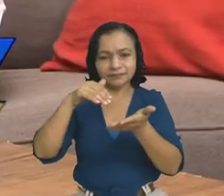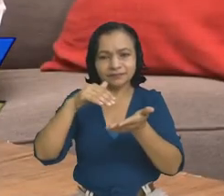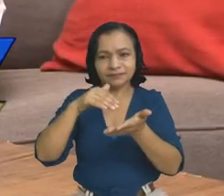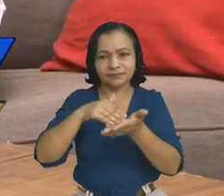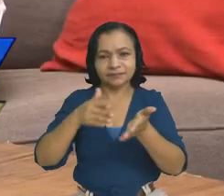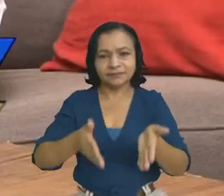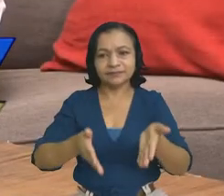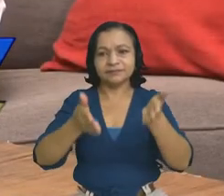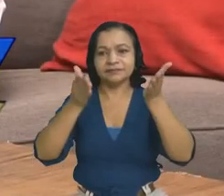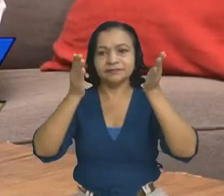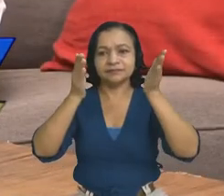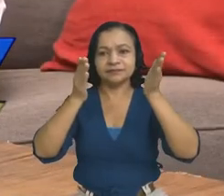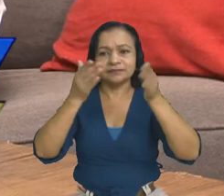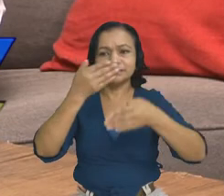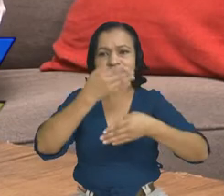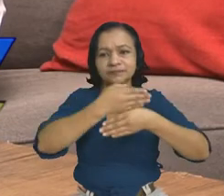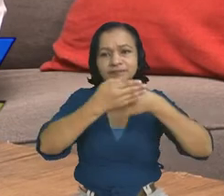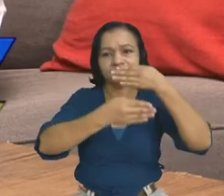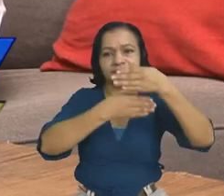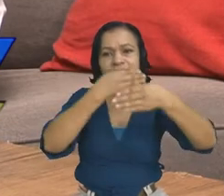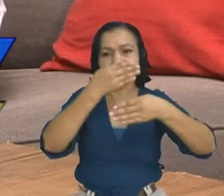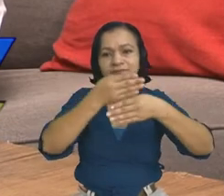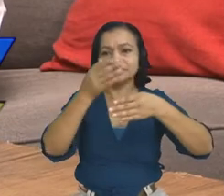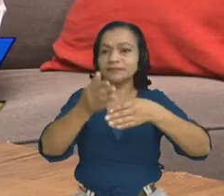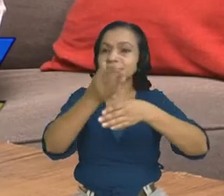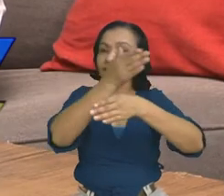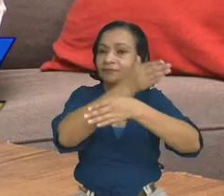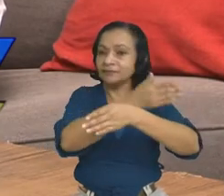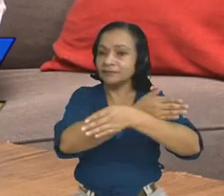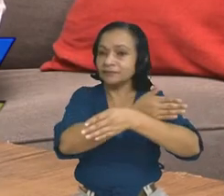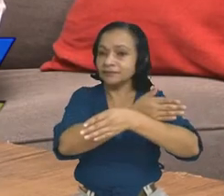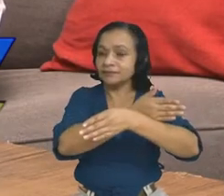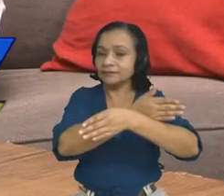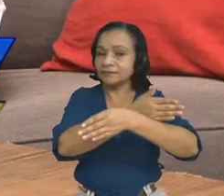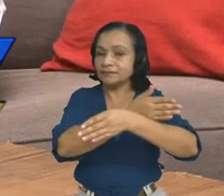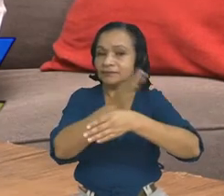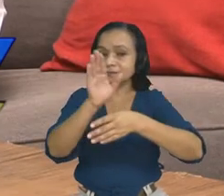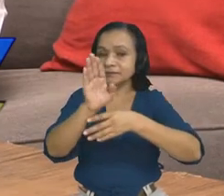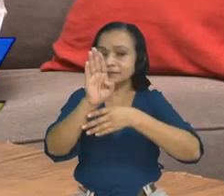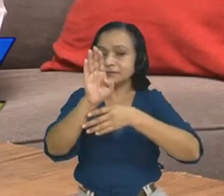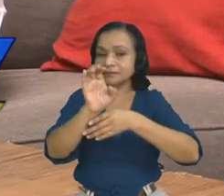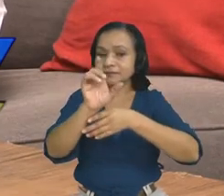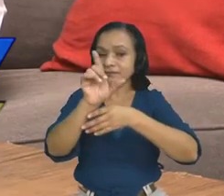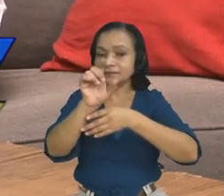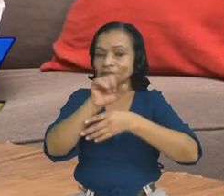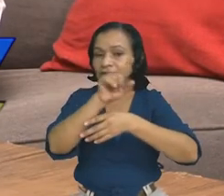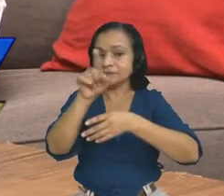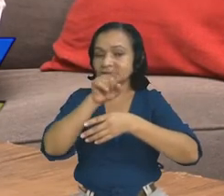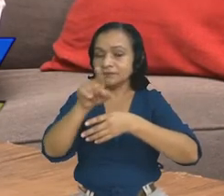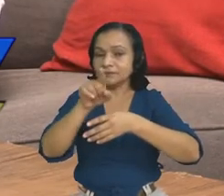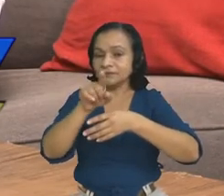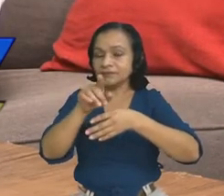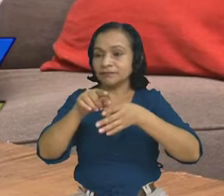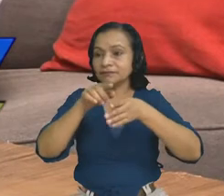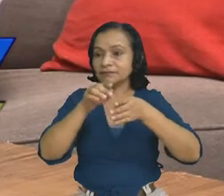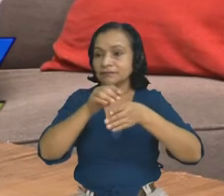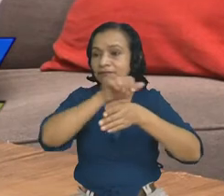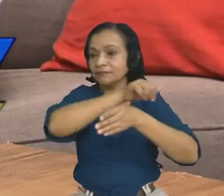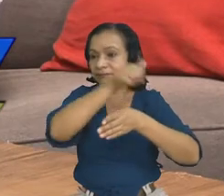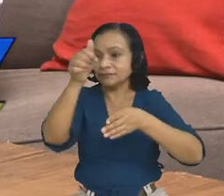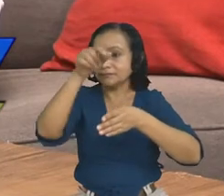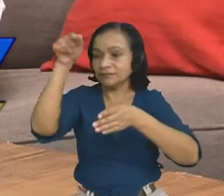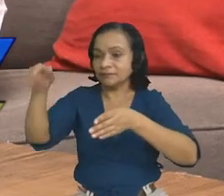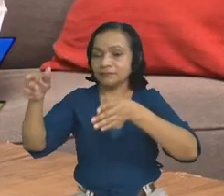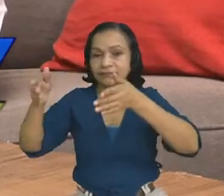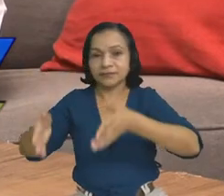Rehabilitación se va a construir en lo que es el antiguo Hospital Fernando Vélez Pai. Por lo tanto, la infraestructura actual va a seguir funcionando